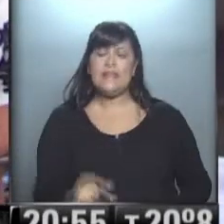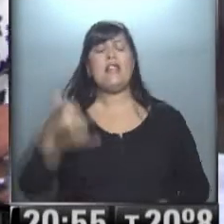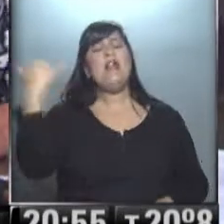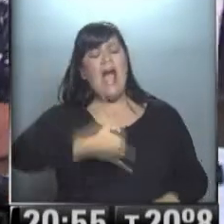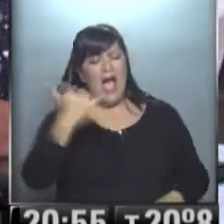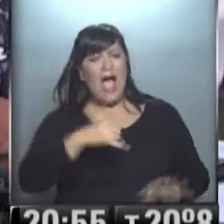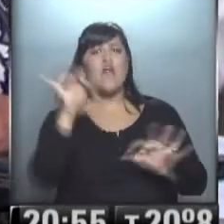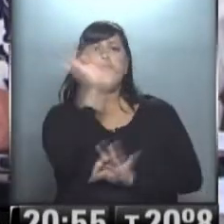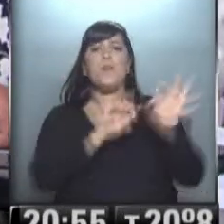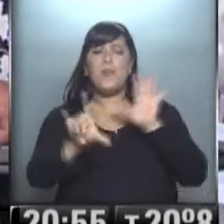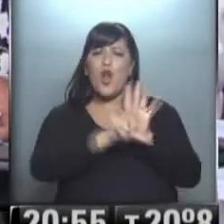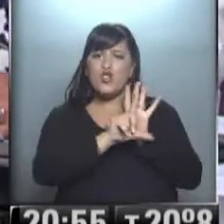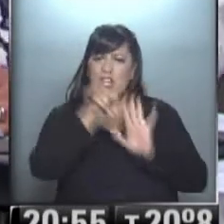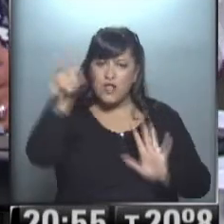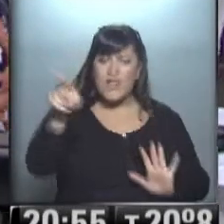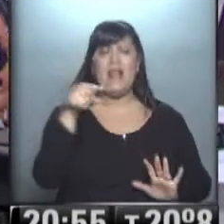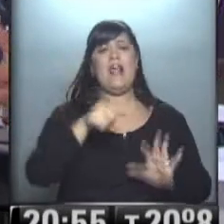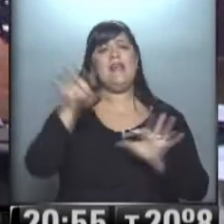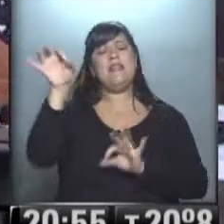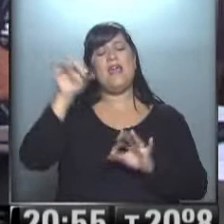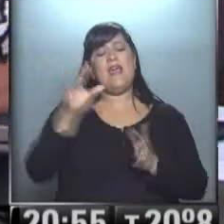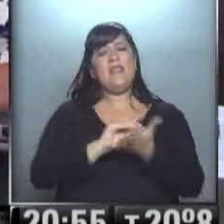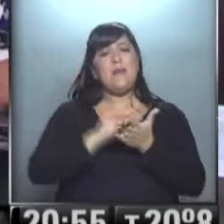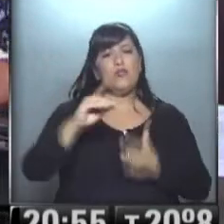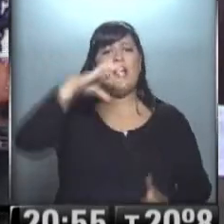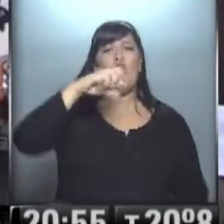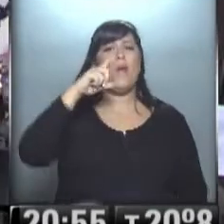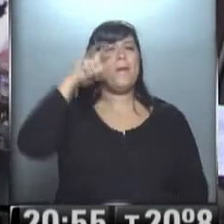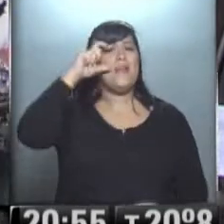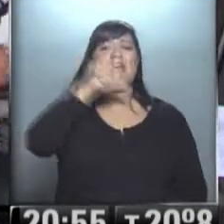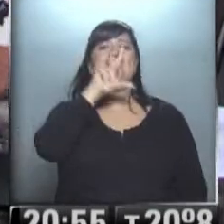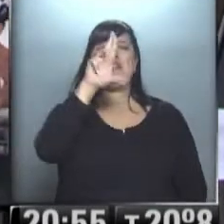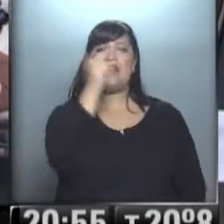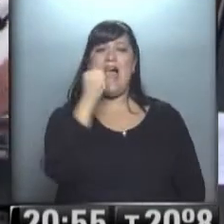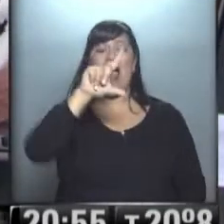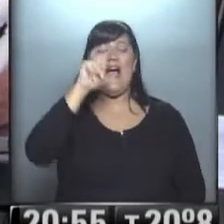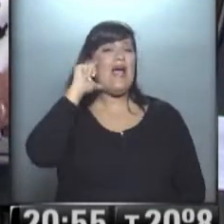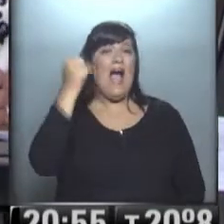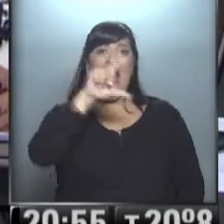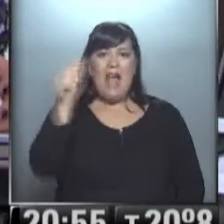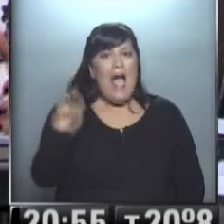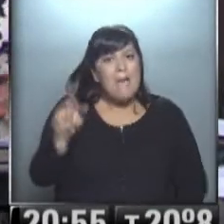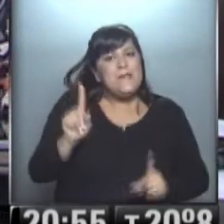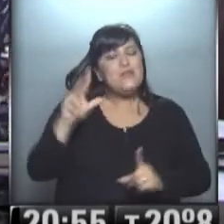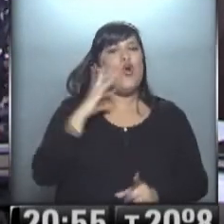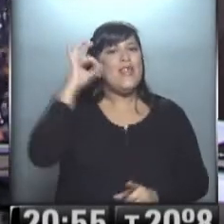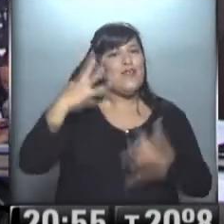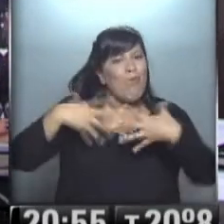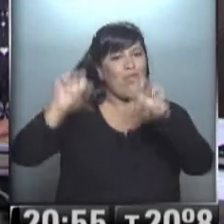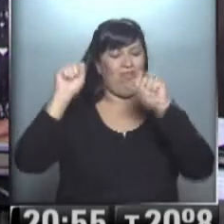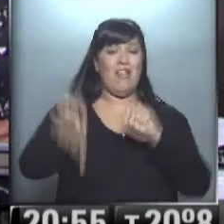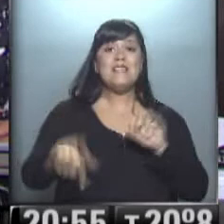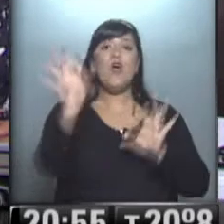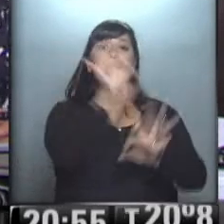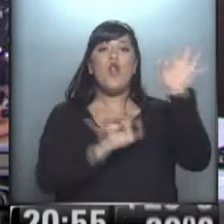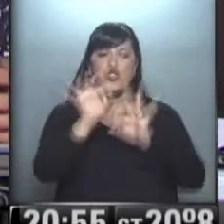proyecto del diputado Horacio Pietragala. Recordemos que Horacio es un nieto recuperado, por otra parte. Este proyecto todavía